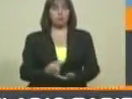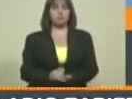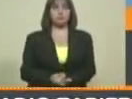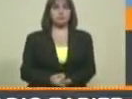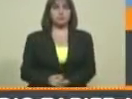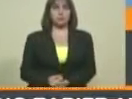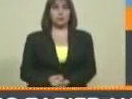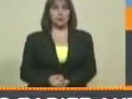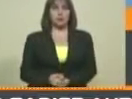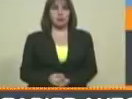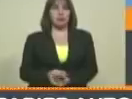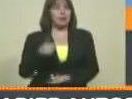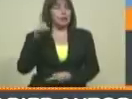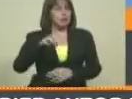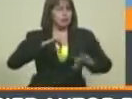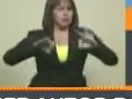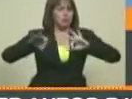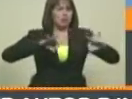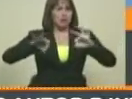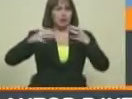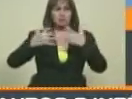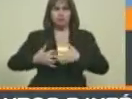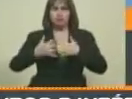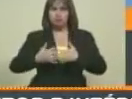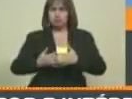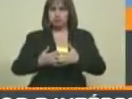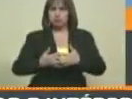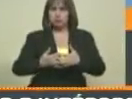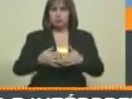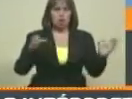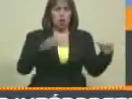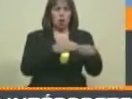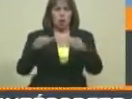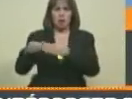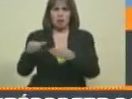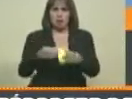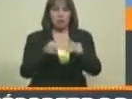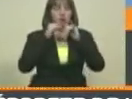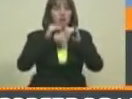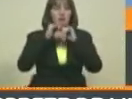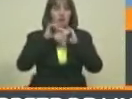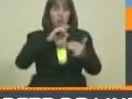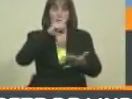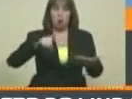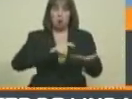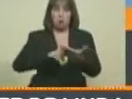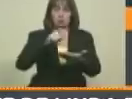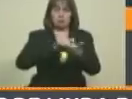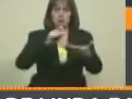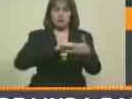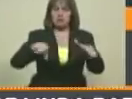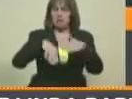deben afinar los equipos. Yo recibí el informe completo que tú me escribiste en la madrugada.